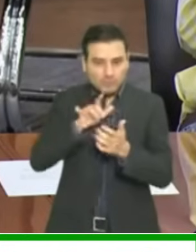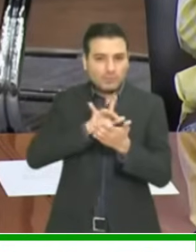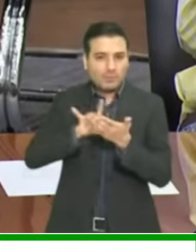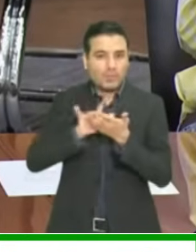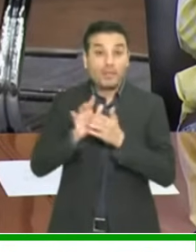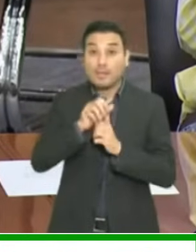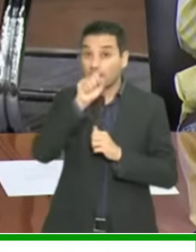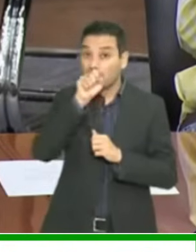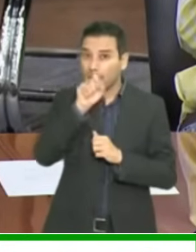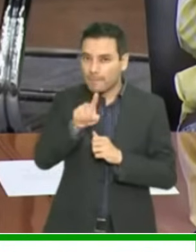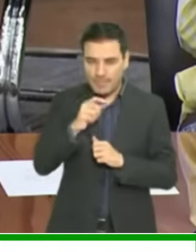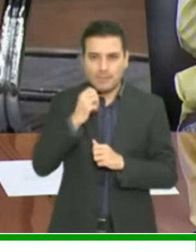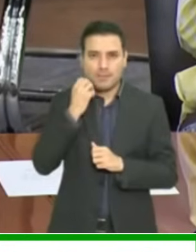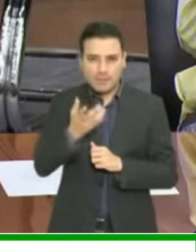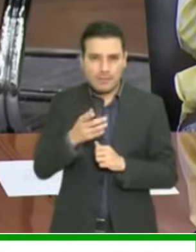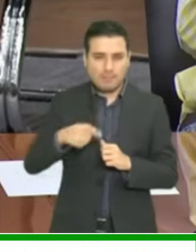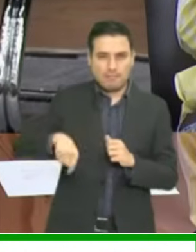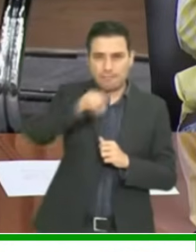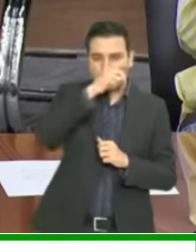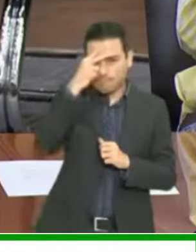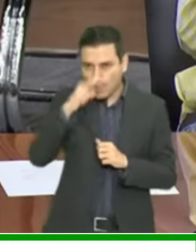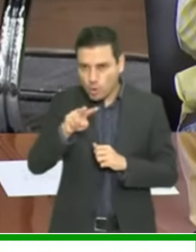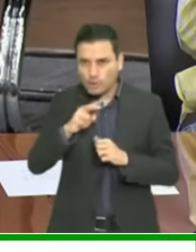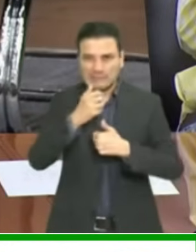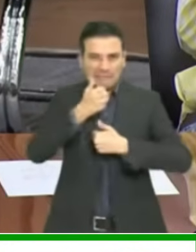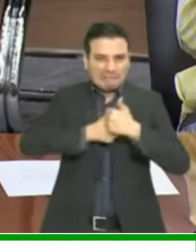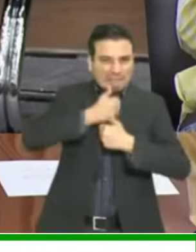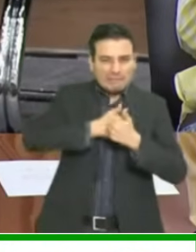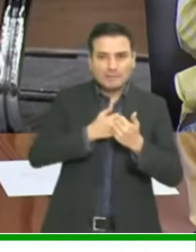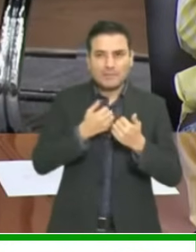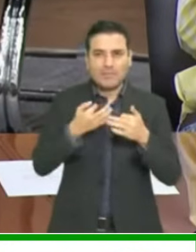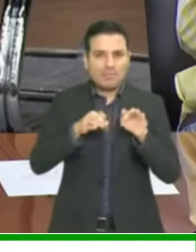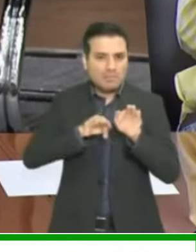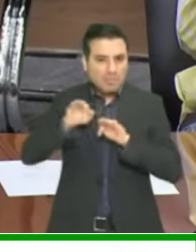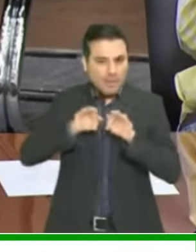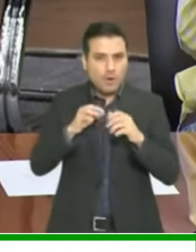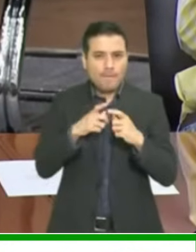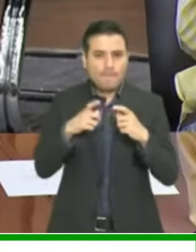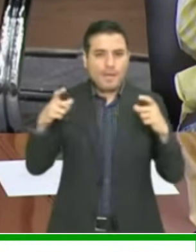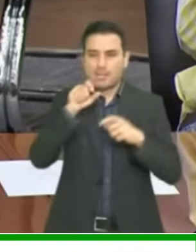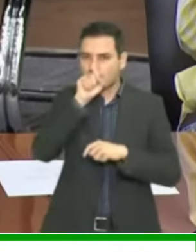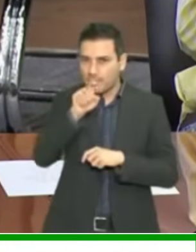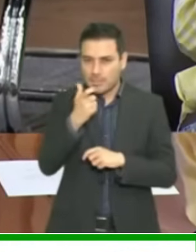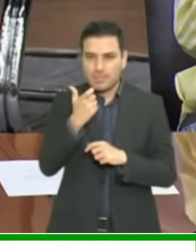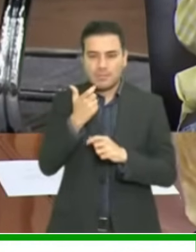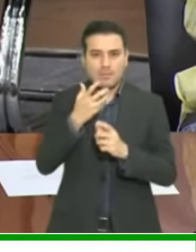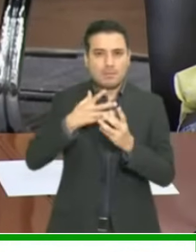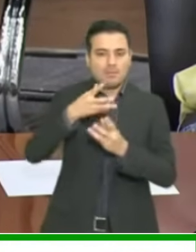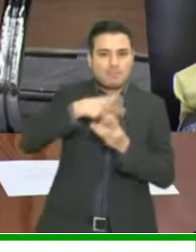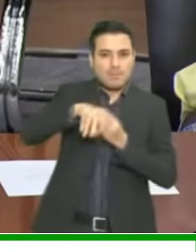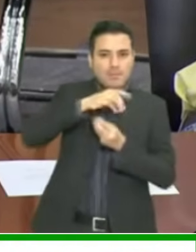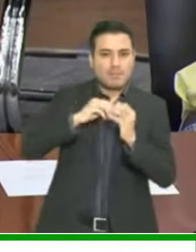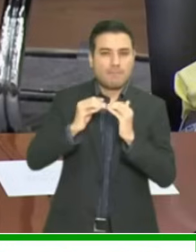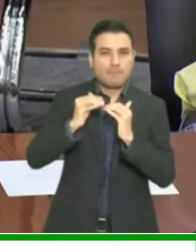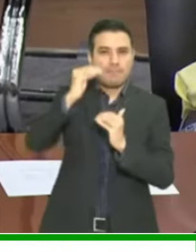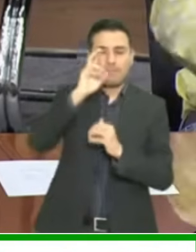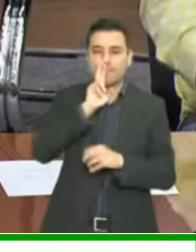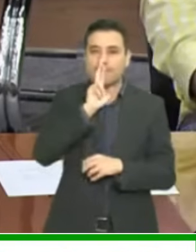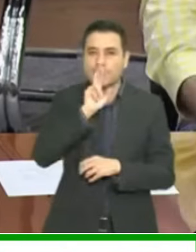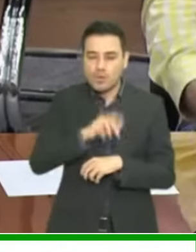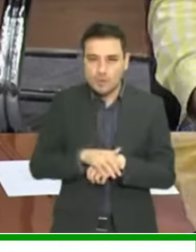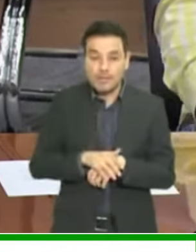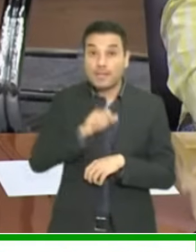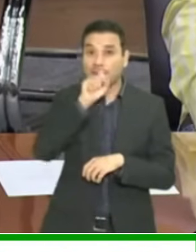queremos un país competitivo, que queremos un país que genere empleo, que genere crecimiento económico, queremos un país que aproveche